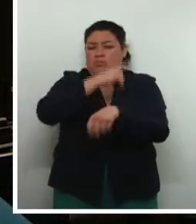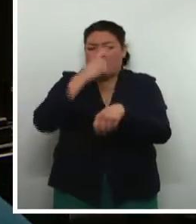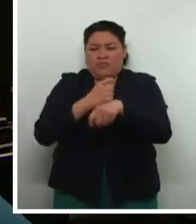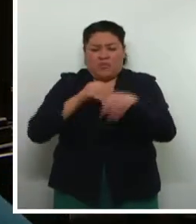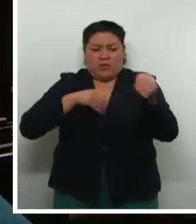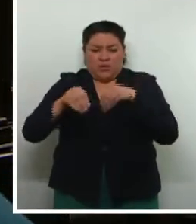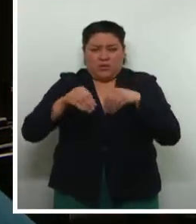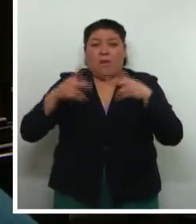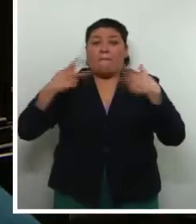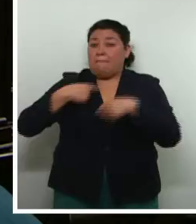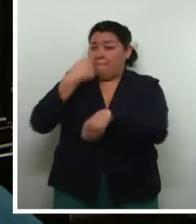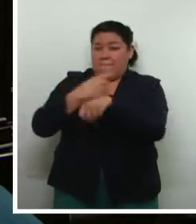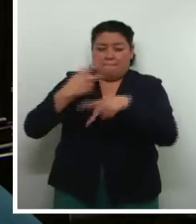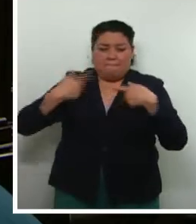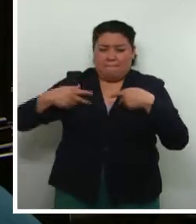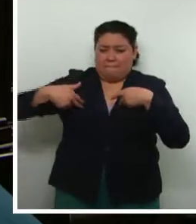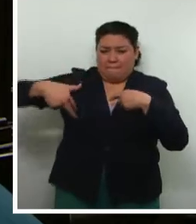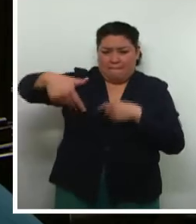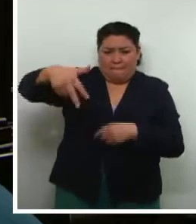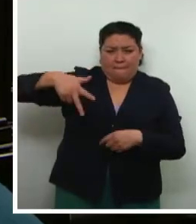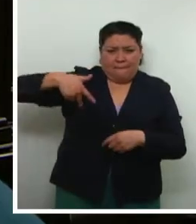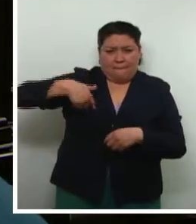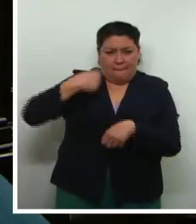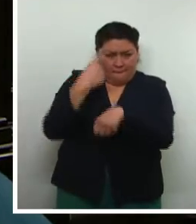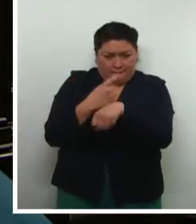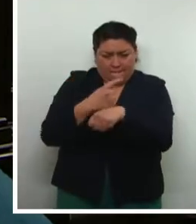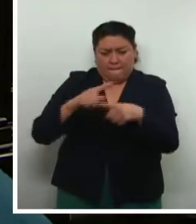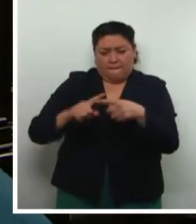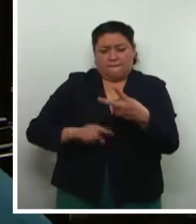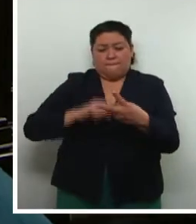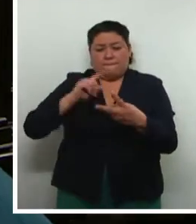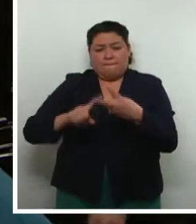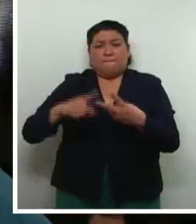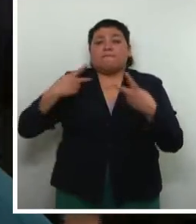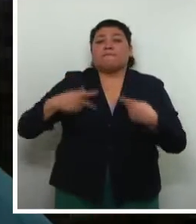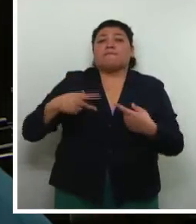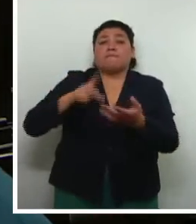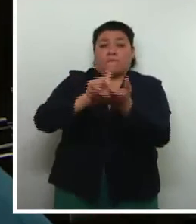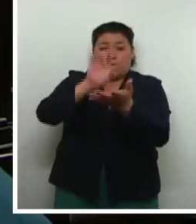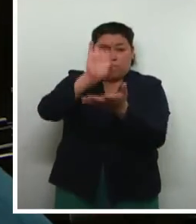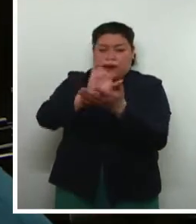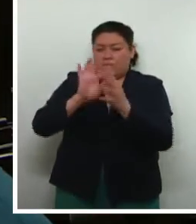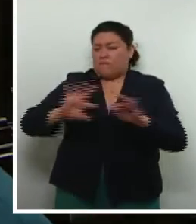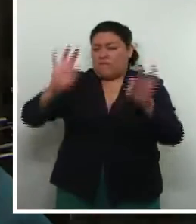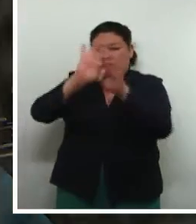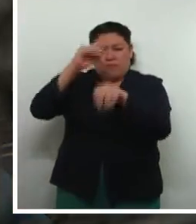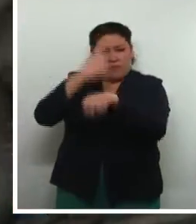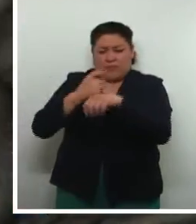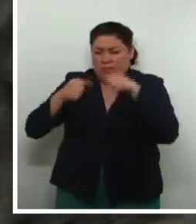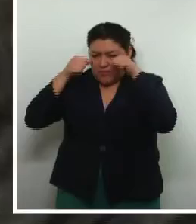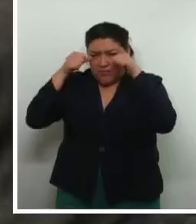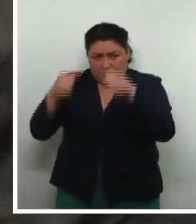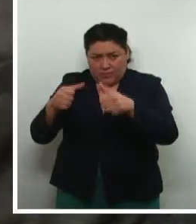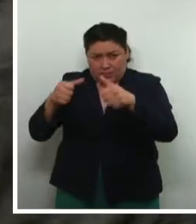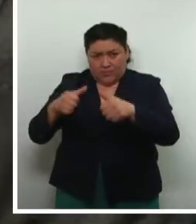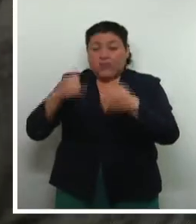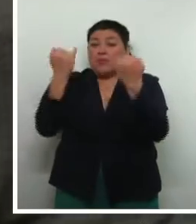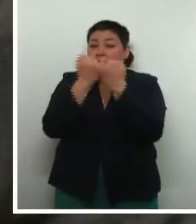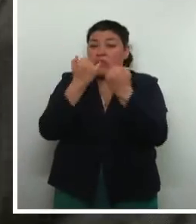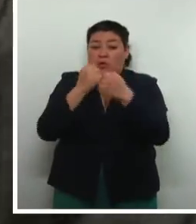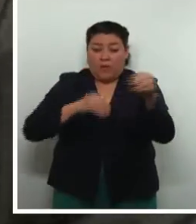primero a peatones, en especial personas con discapacidad o movilidad limitada, a cualquier forma de movilidad